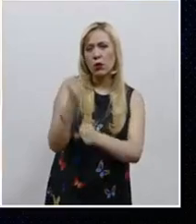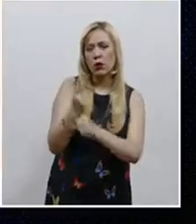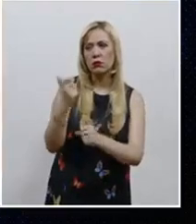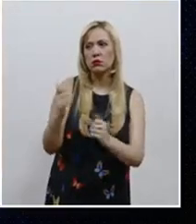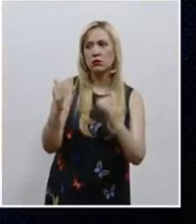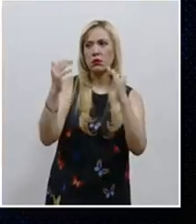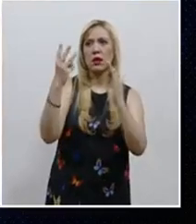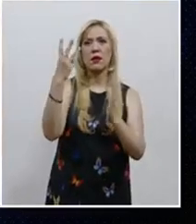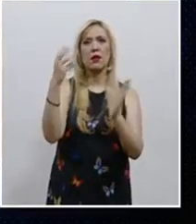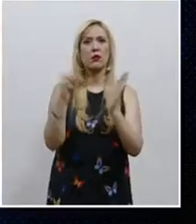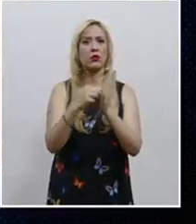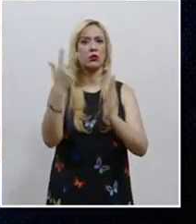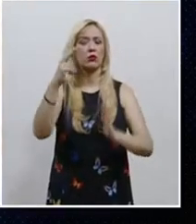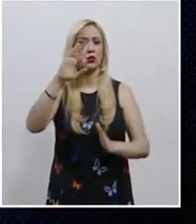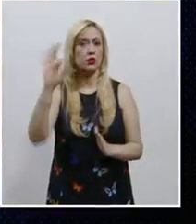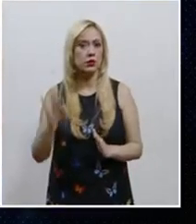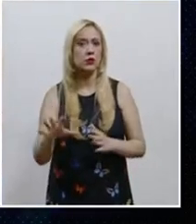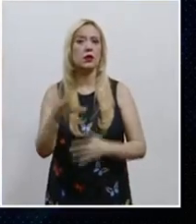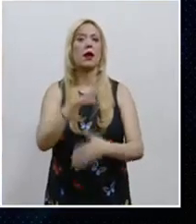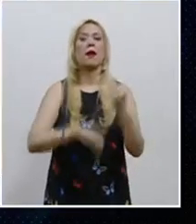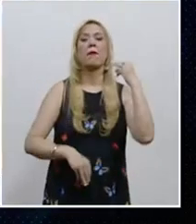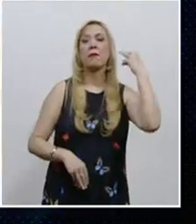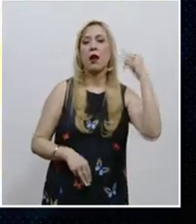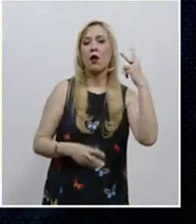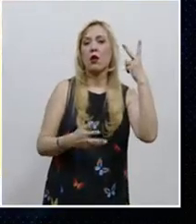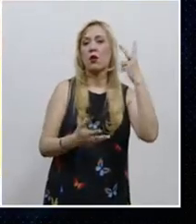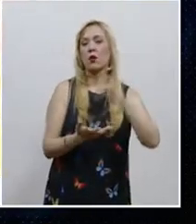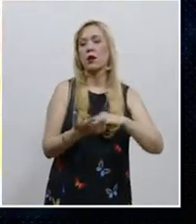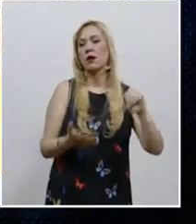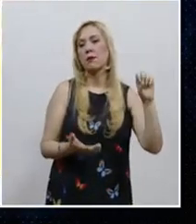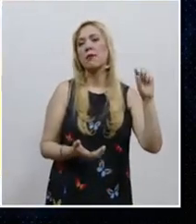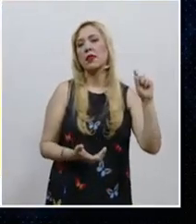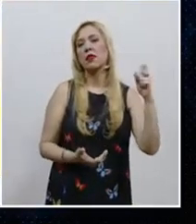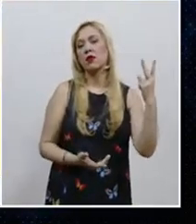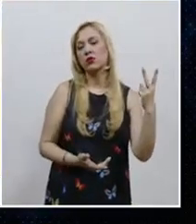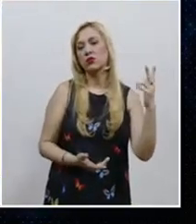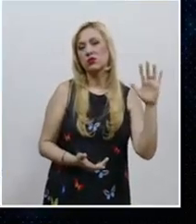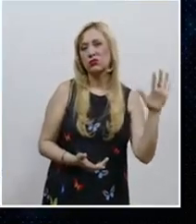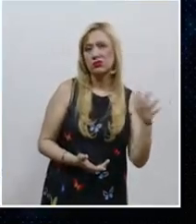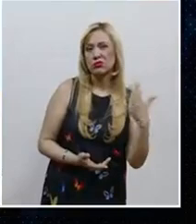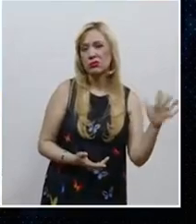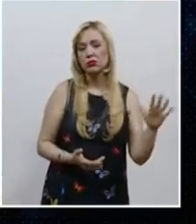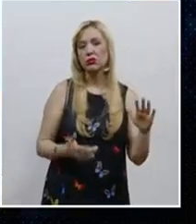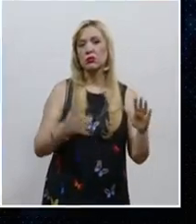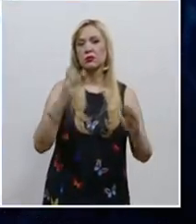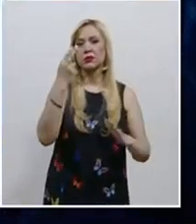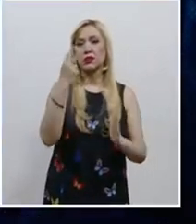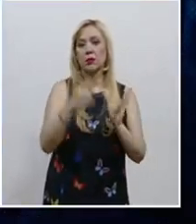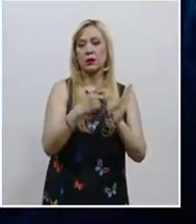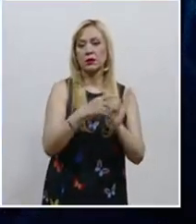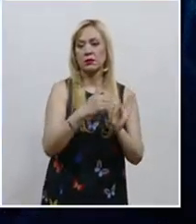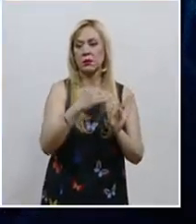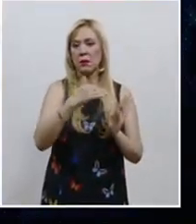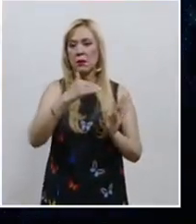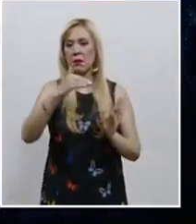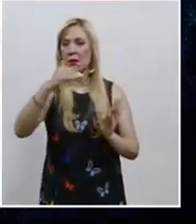crecido 3.8% frente a marzo de 2022, su avance número 25 ininterrumpido.